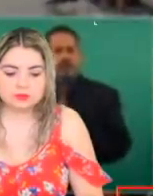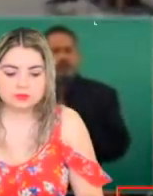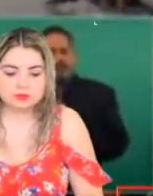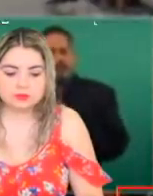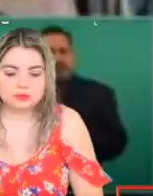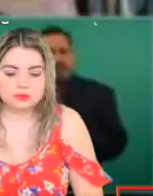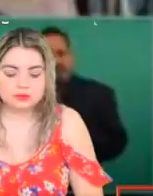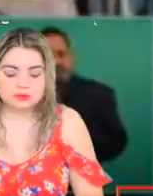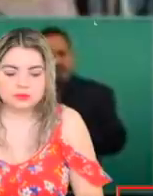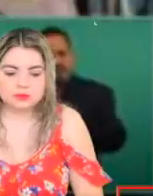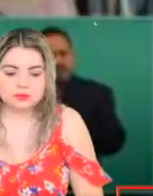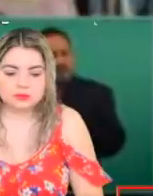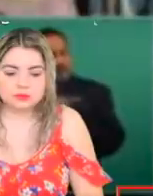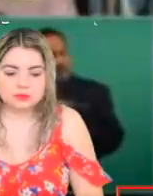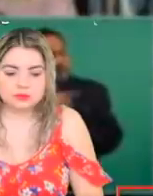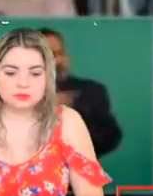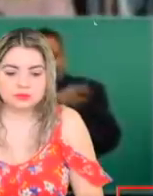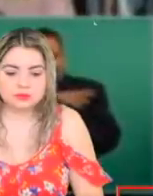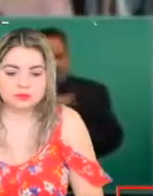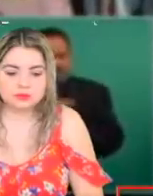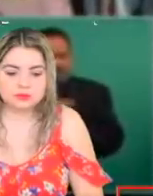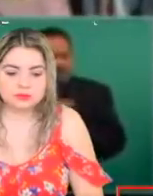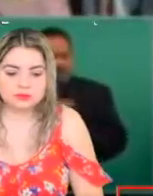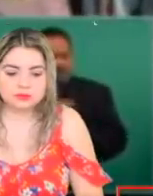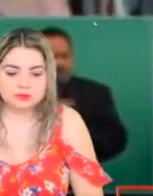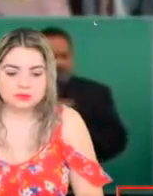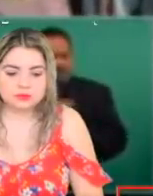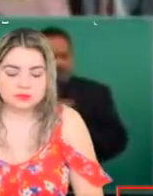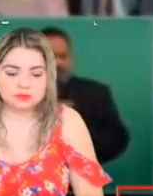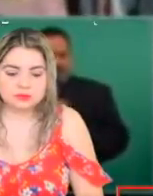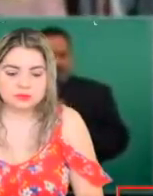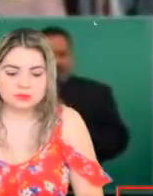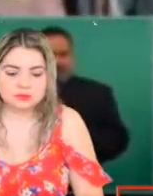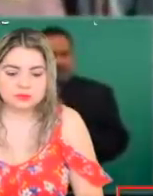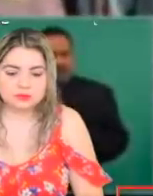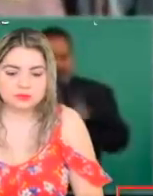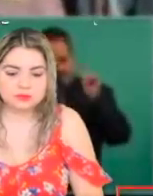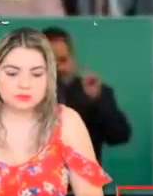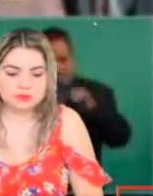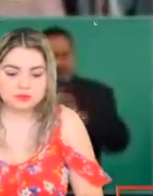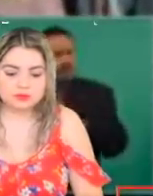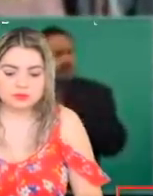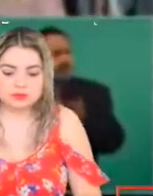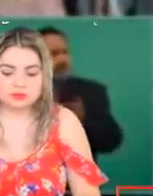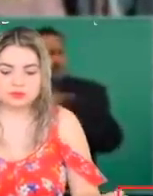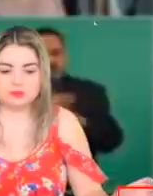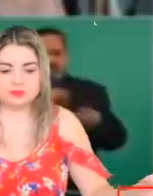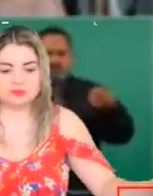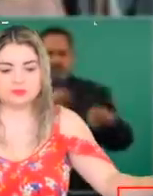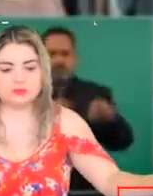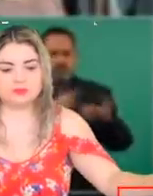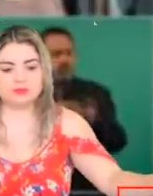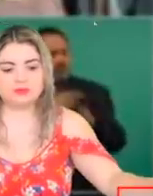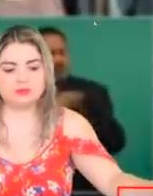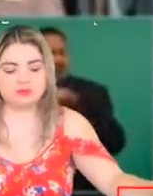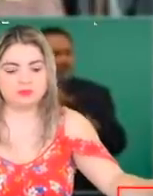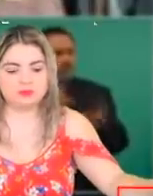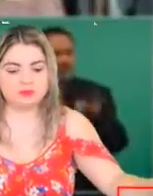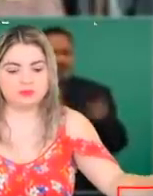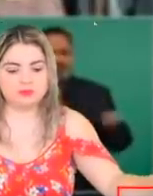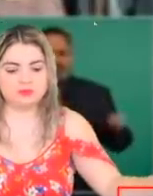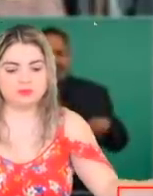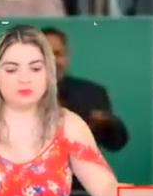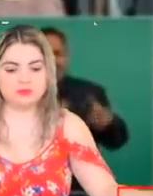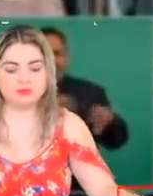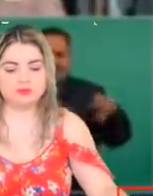y escuchaba yo al ciudadano almirante, secretario de Marina, acerca del comportamiento de los jueces, acerca de los juzgados, de quienes conforman